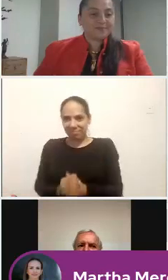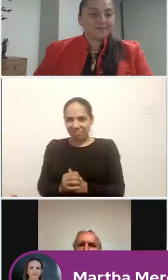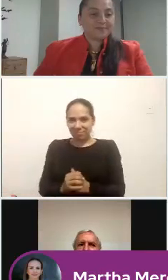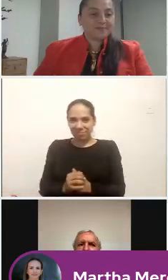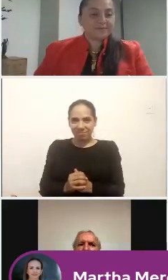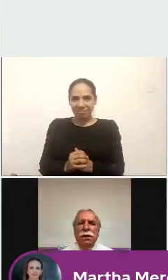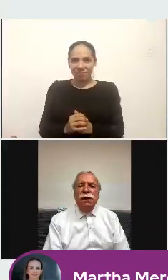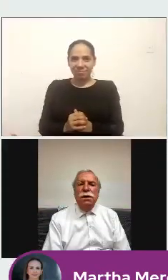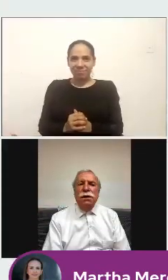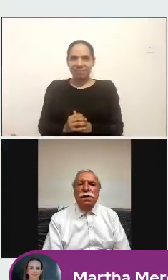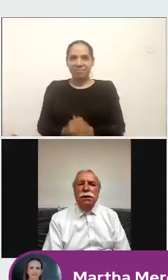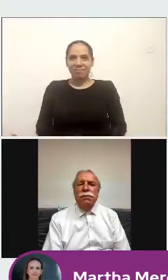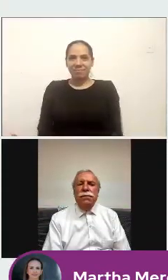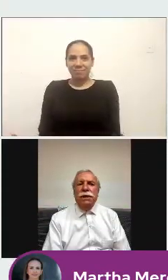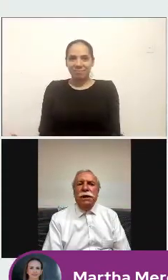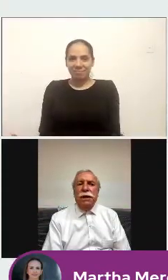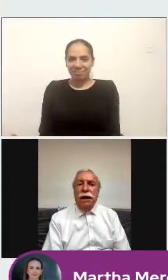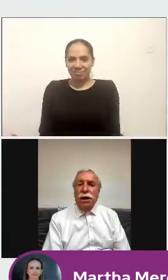Gracias.